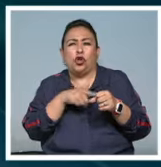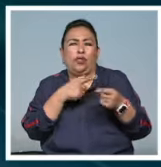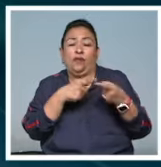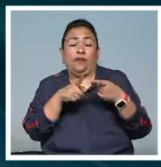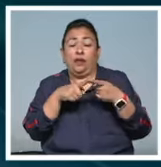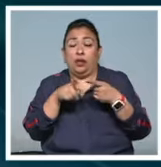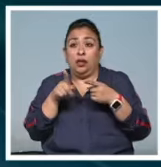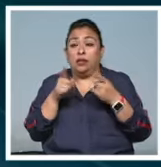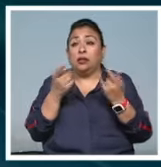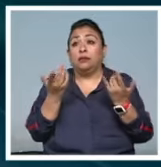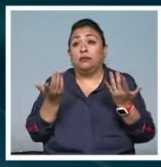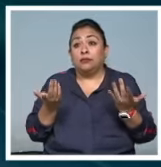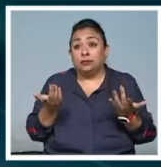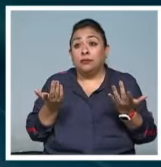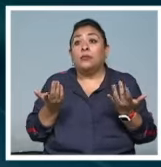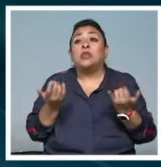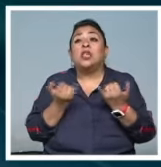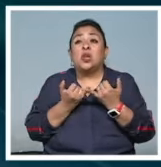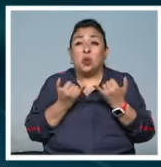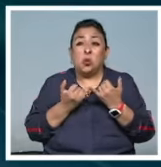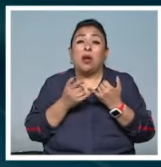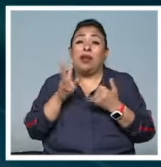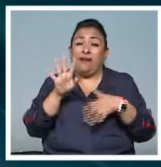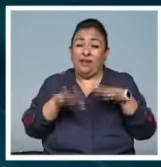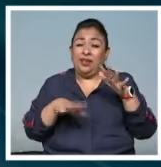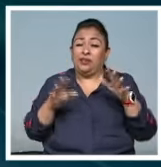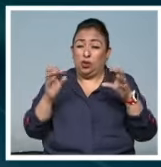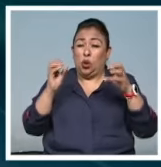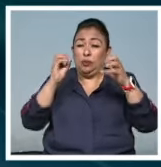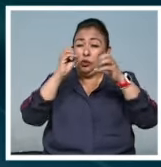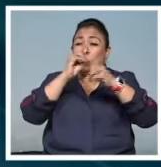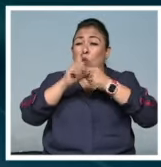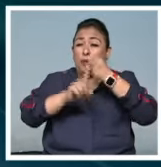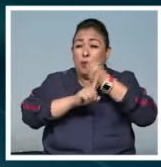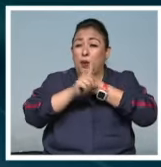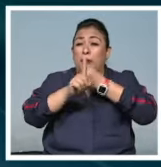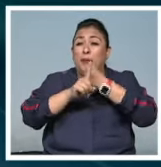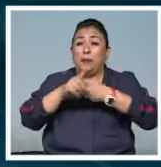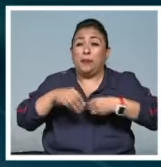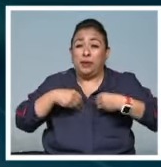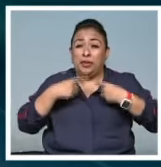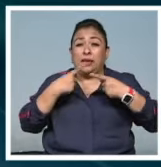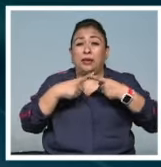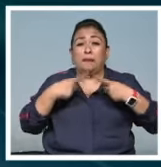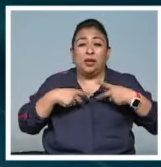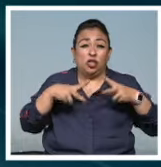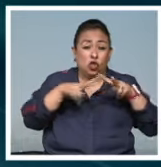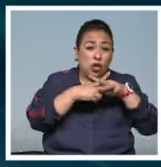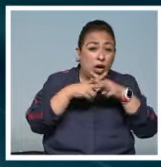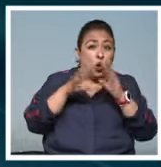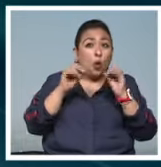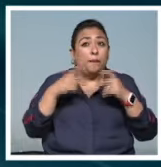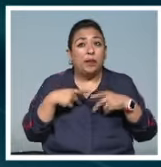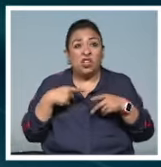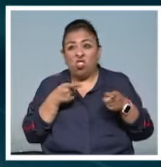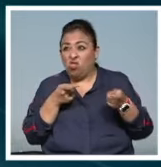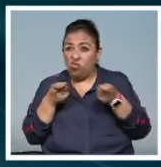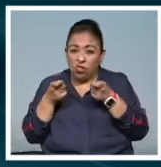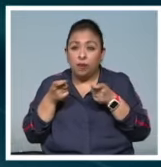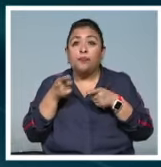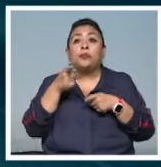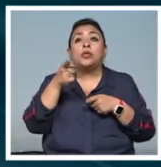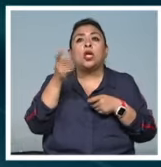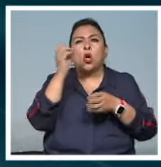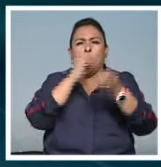pues toda la penumbra que también hay detrás de la vida de un luchador, de un referee. Es una obra divertida